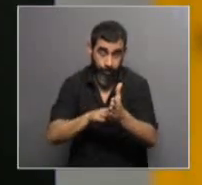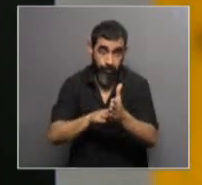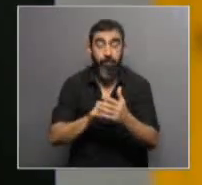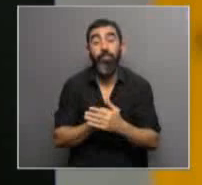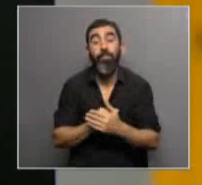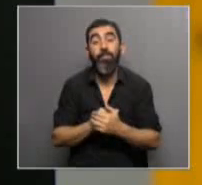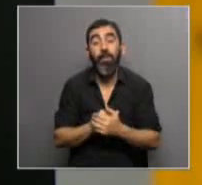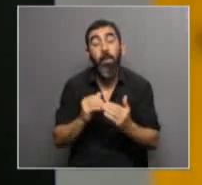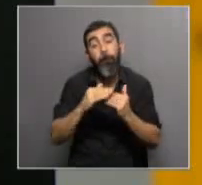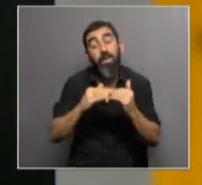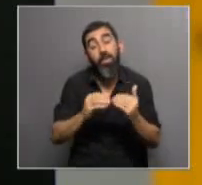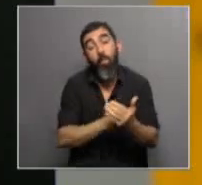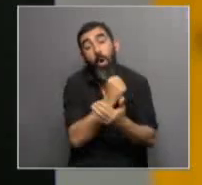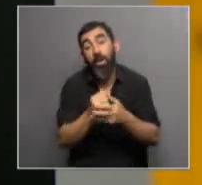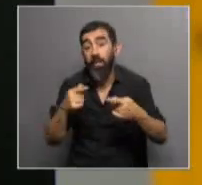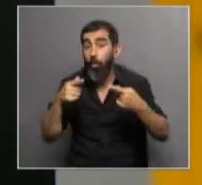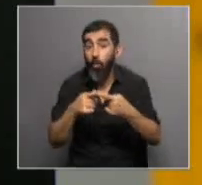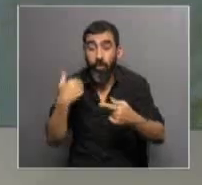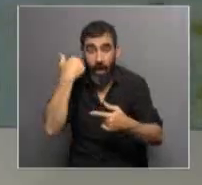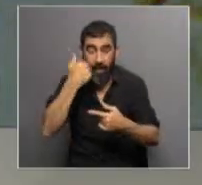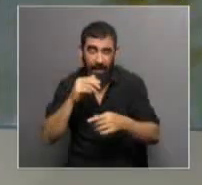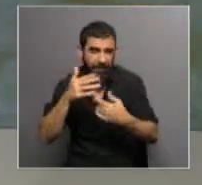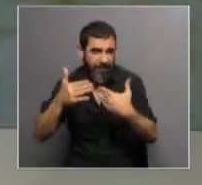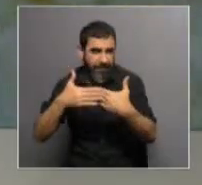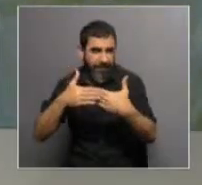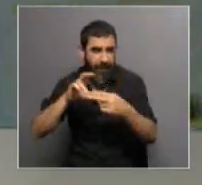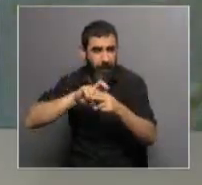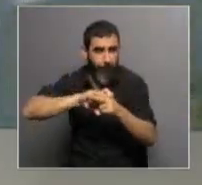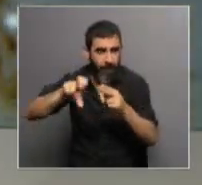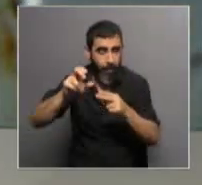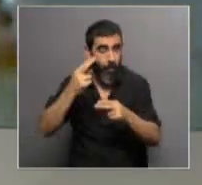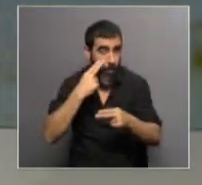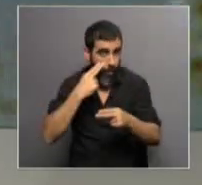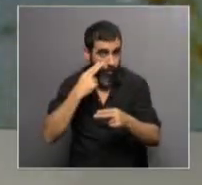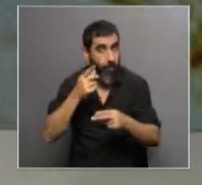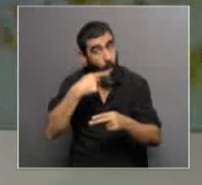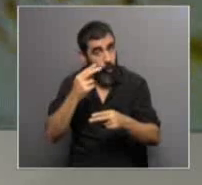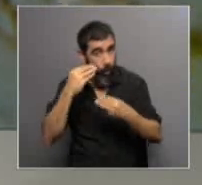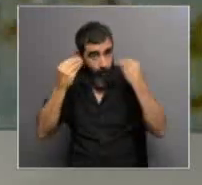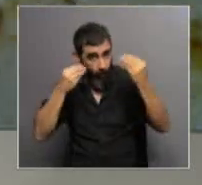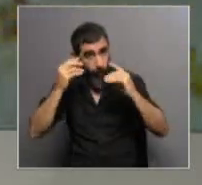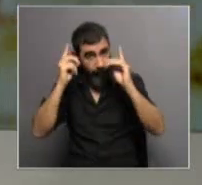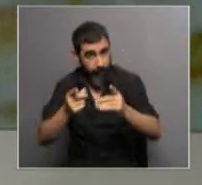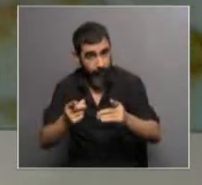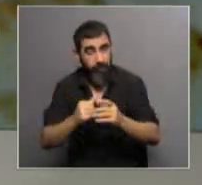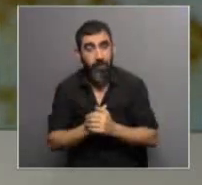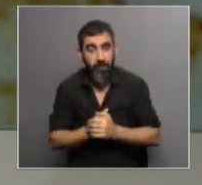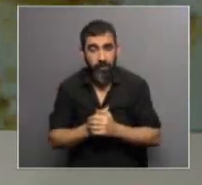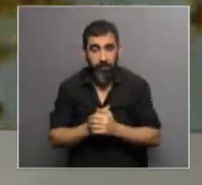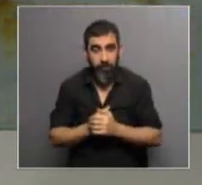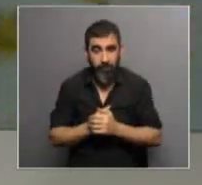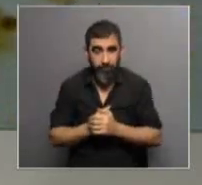potrero al menos hasta punta negra muy cerca de piriápolis pero había otro caso que te preocupaba bueno este